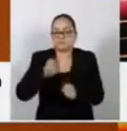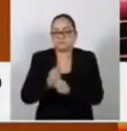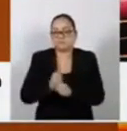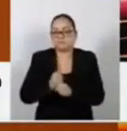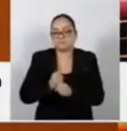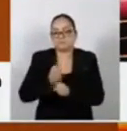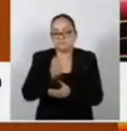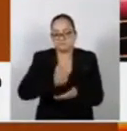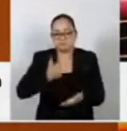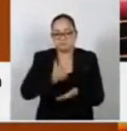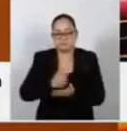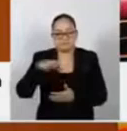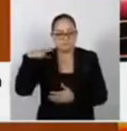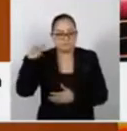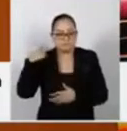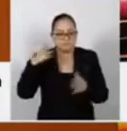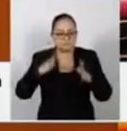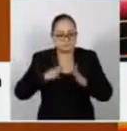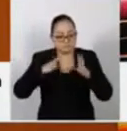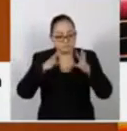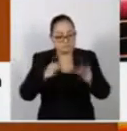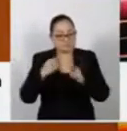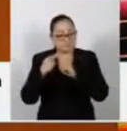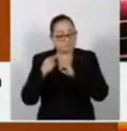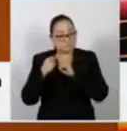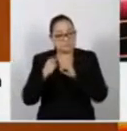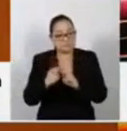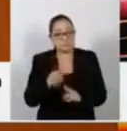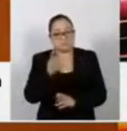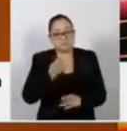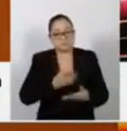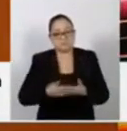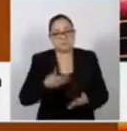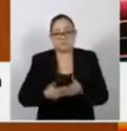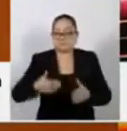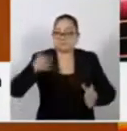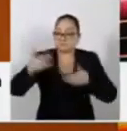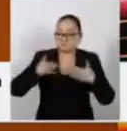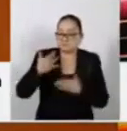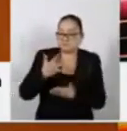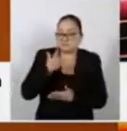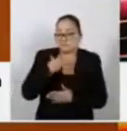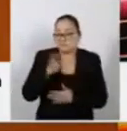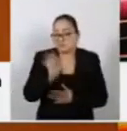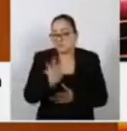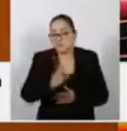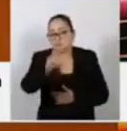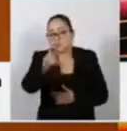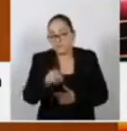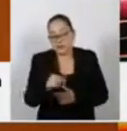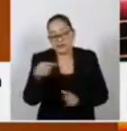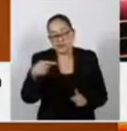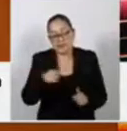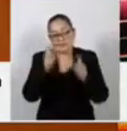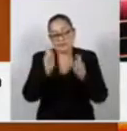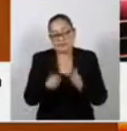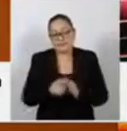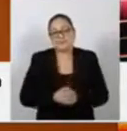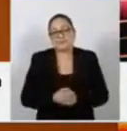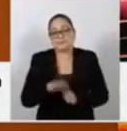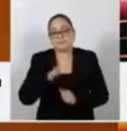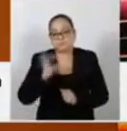fundación de la ciudad y puerto de Veracruz no es una celebración cualquiera, sino que representa un